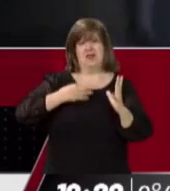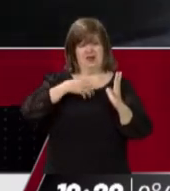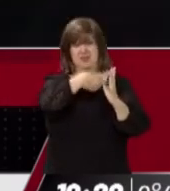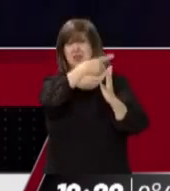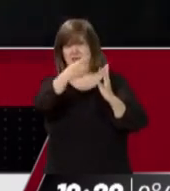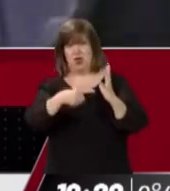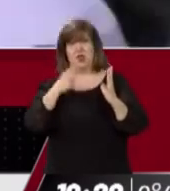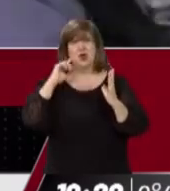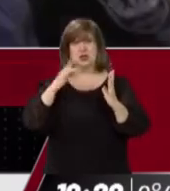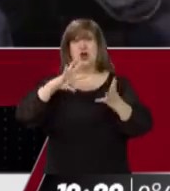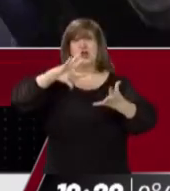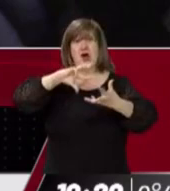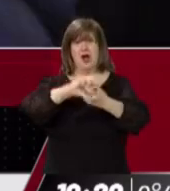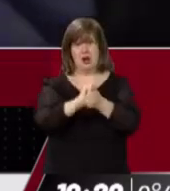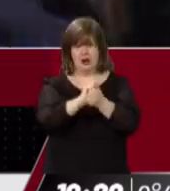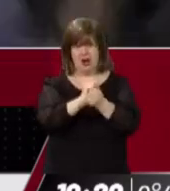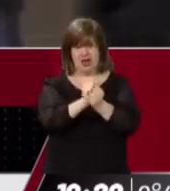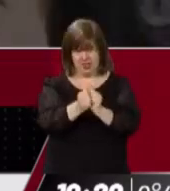vida